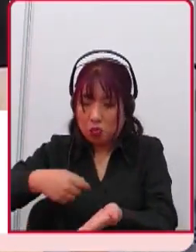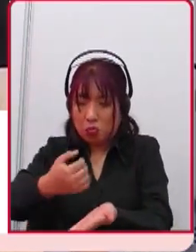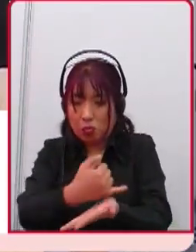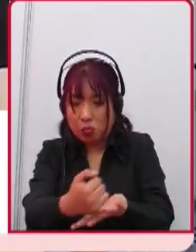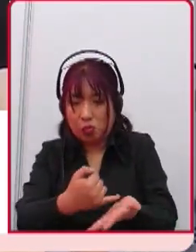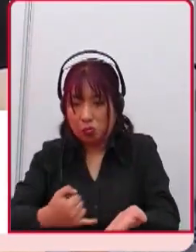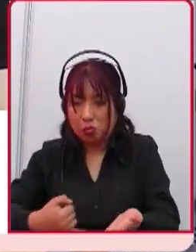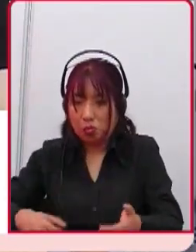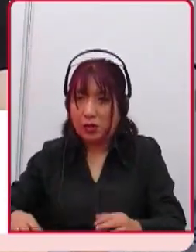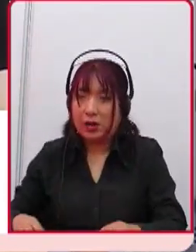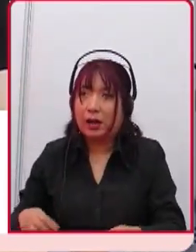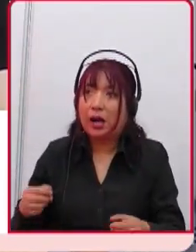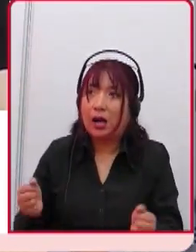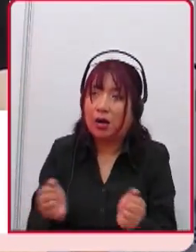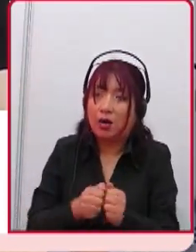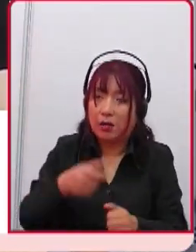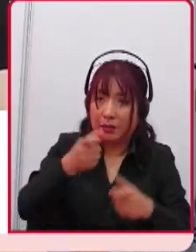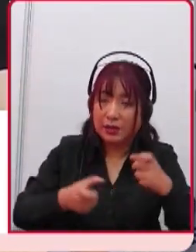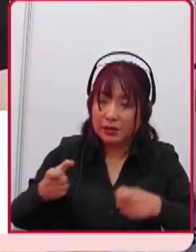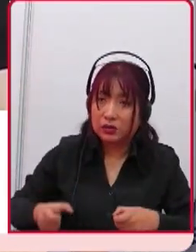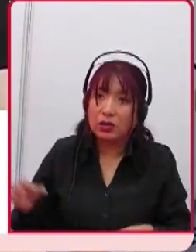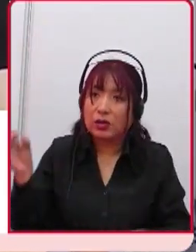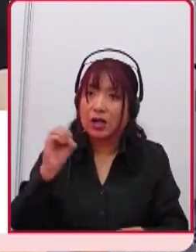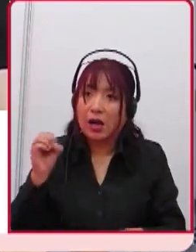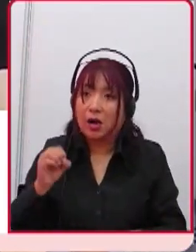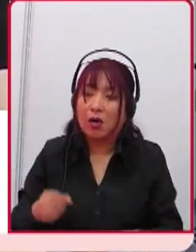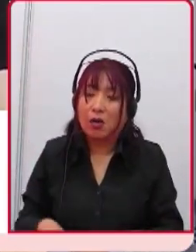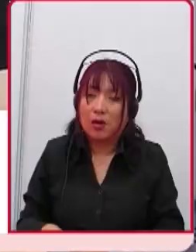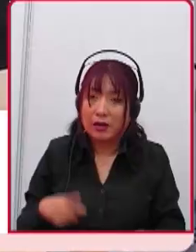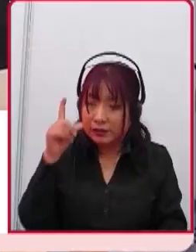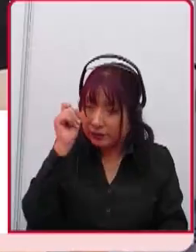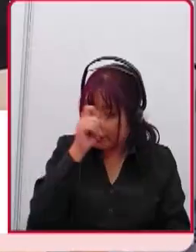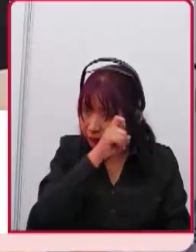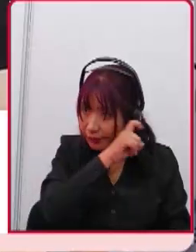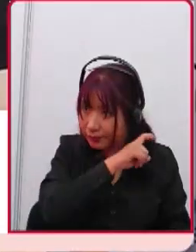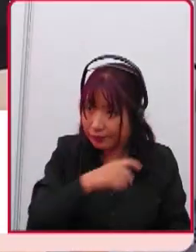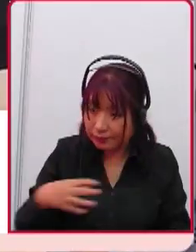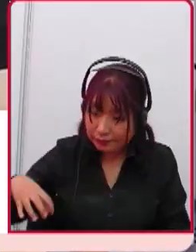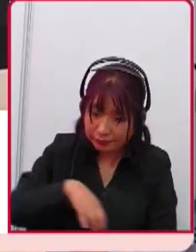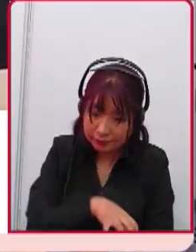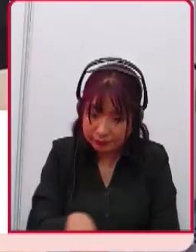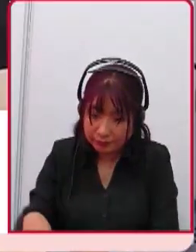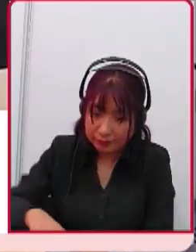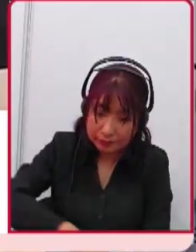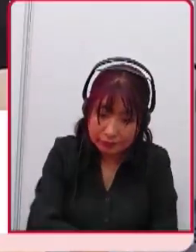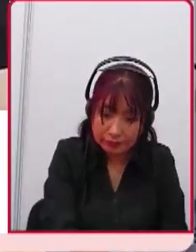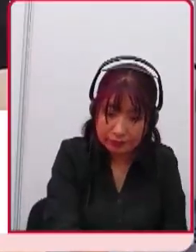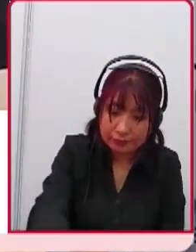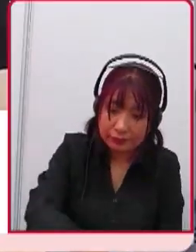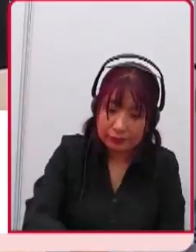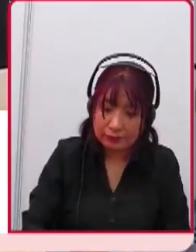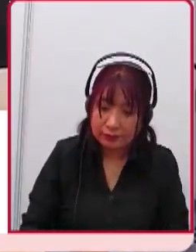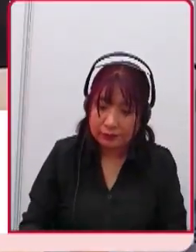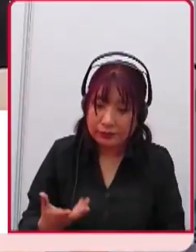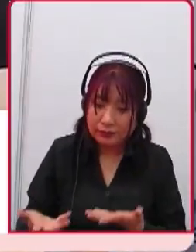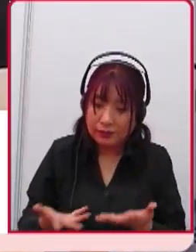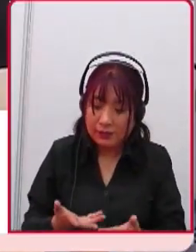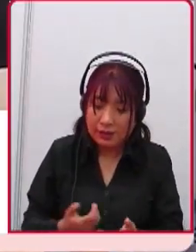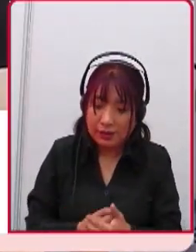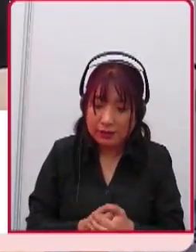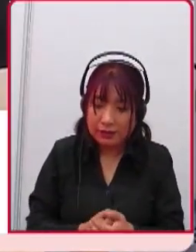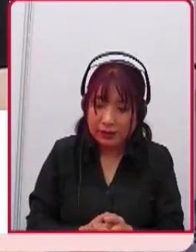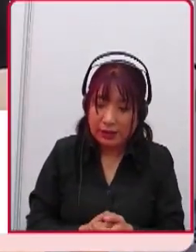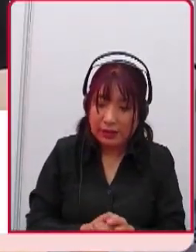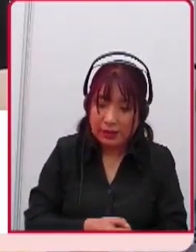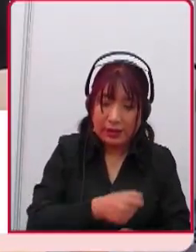hace, o la limitación de acceso a muchos taludes, a muchos bancos, donde el